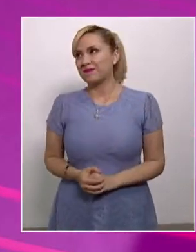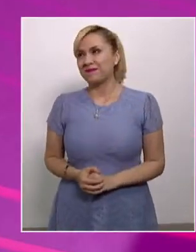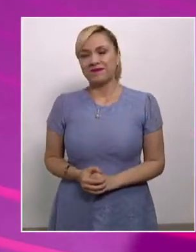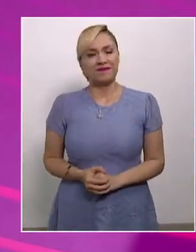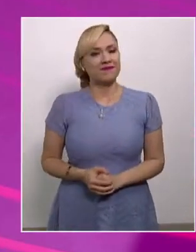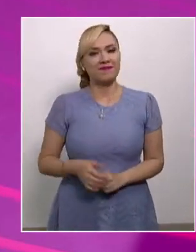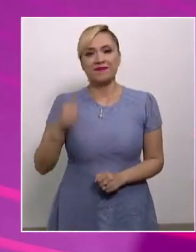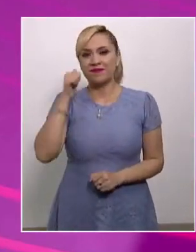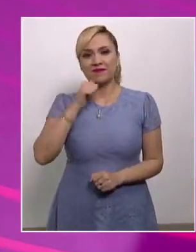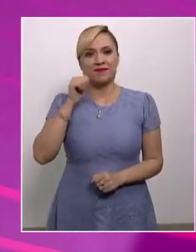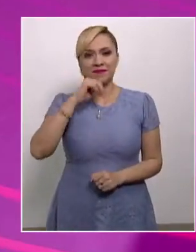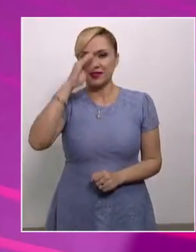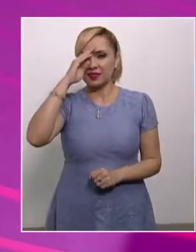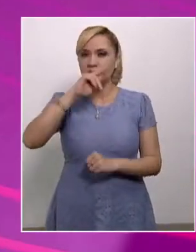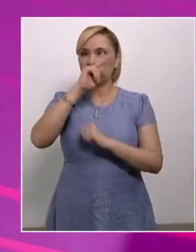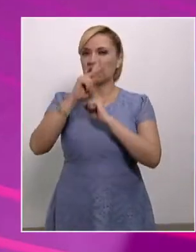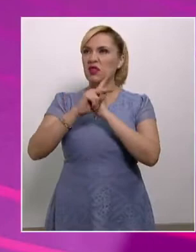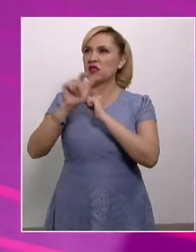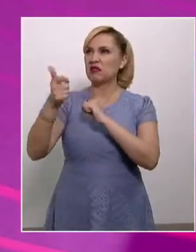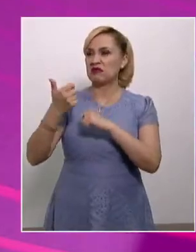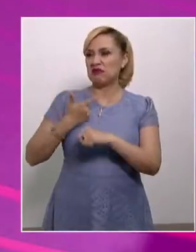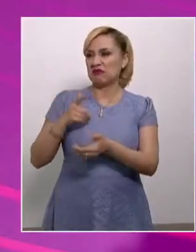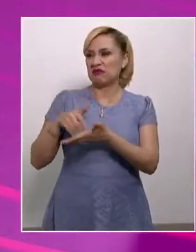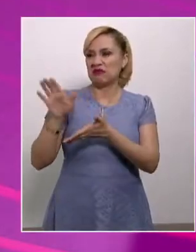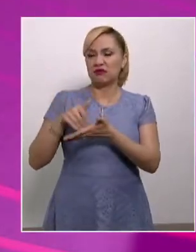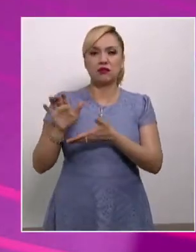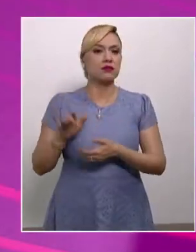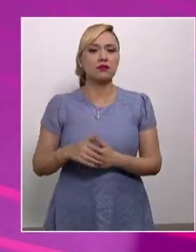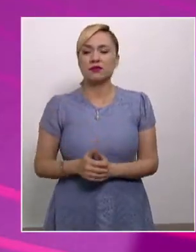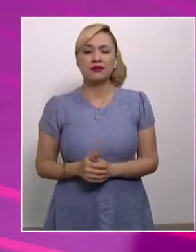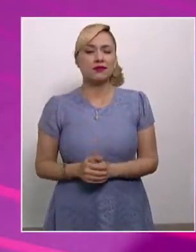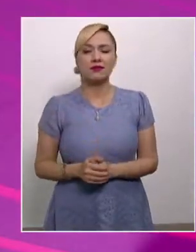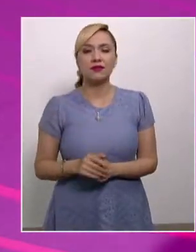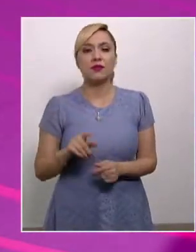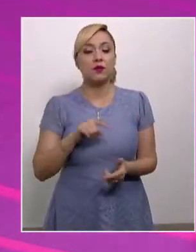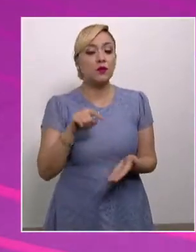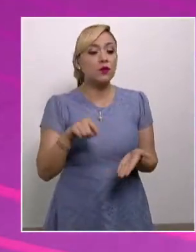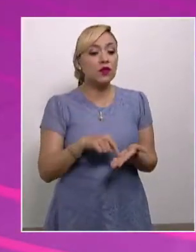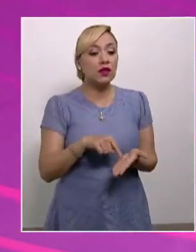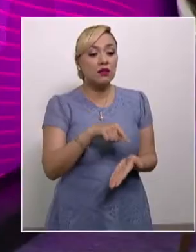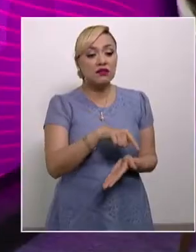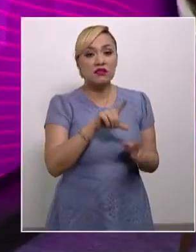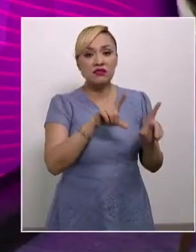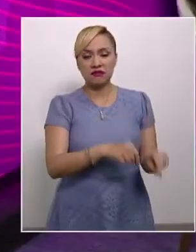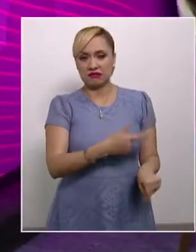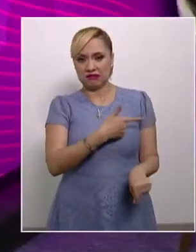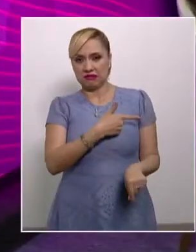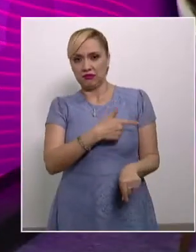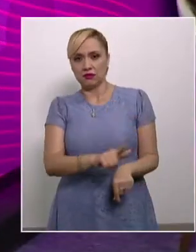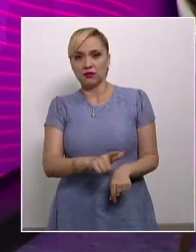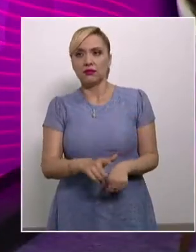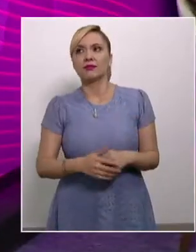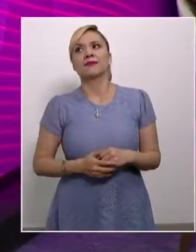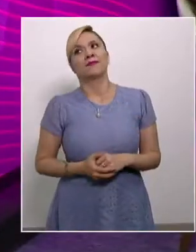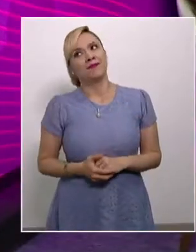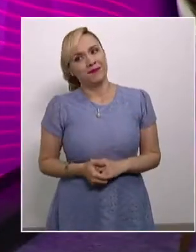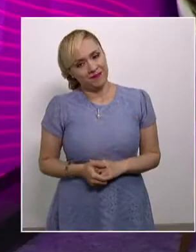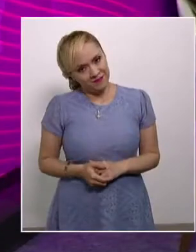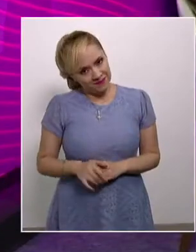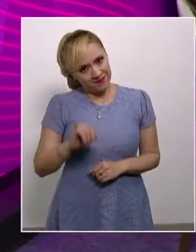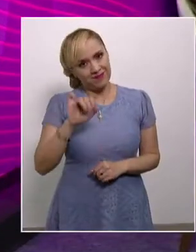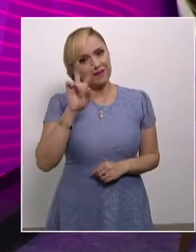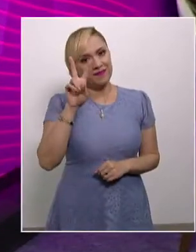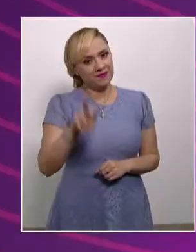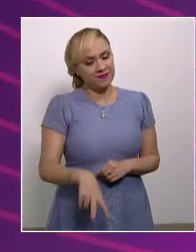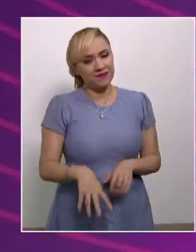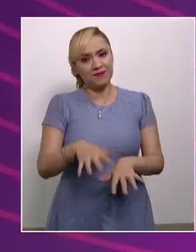cuestión más de dónde vienes. Ese es el punto. Sí. Hablas, sí, del impacto de caravanas que